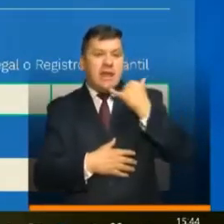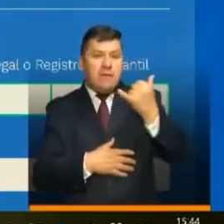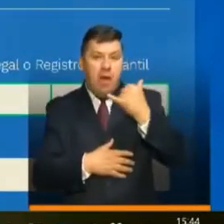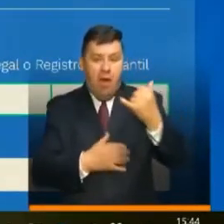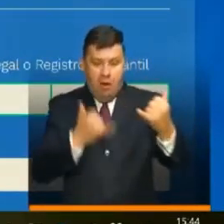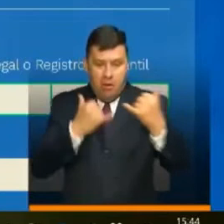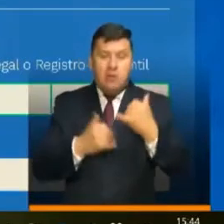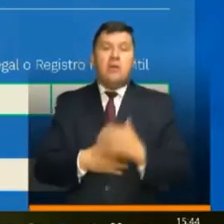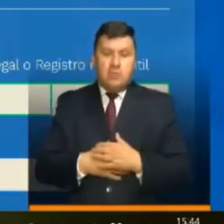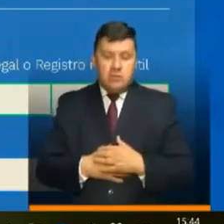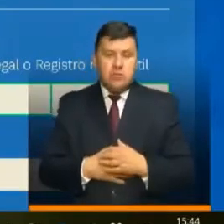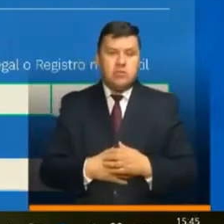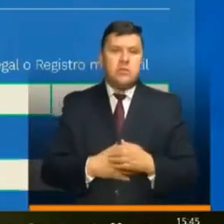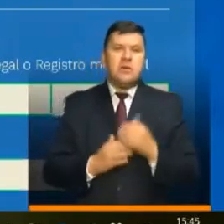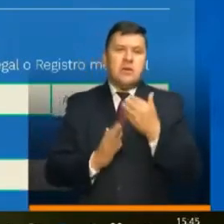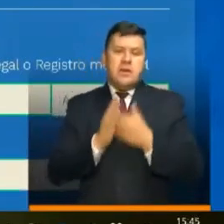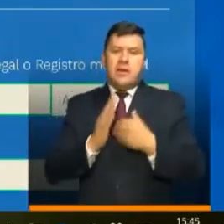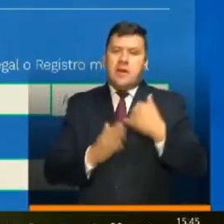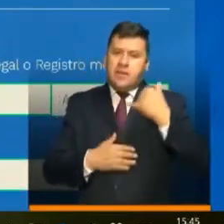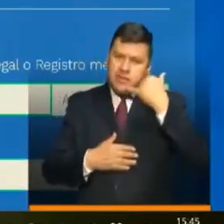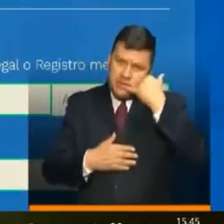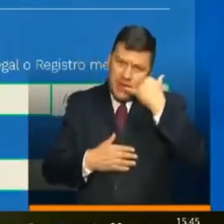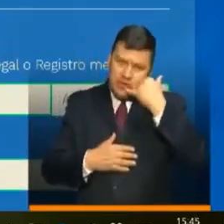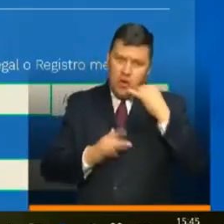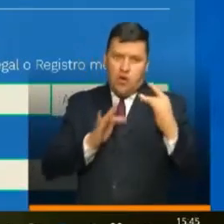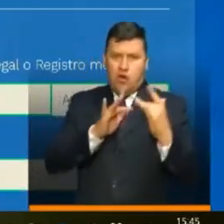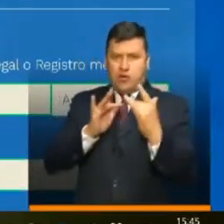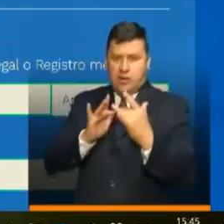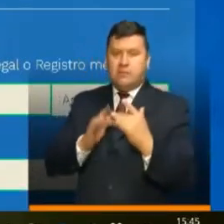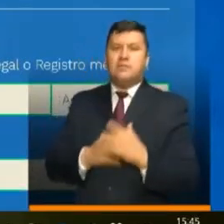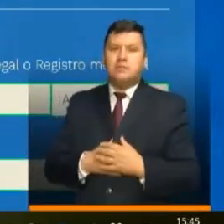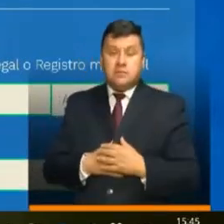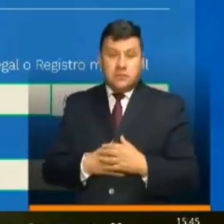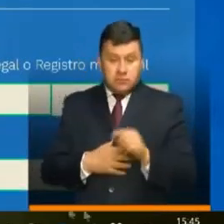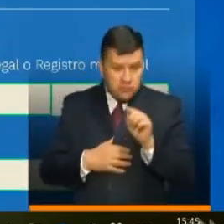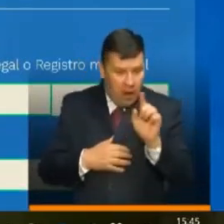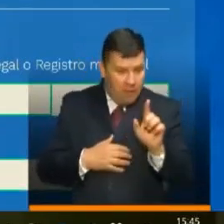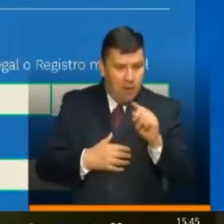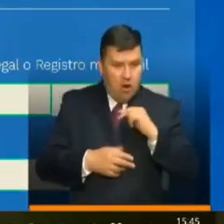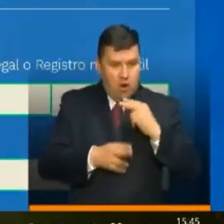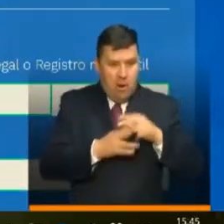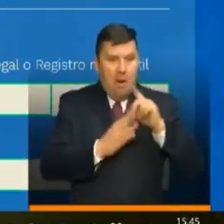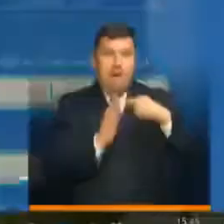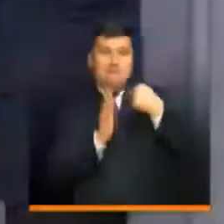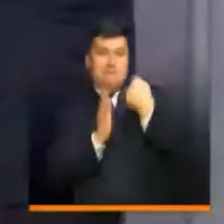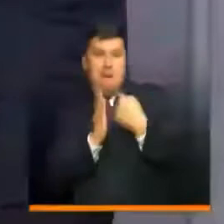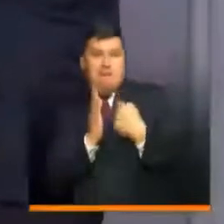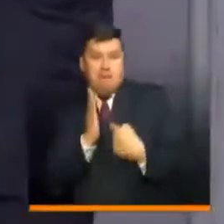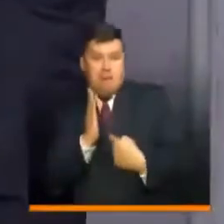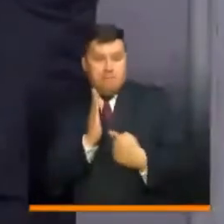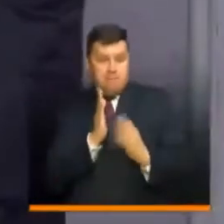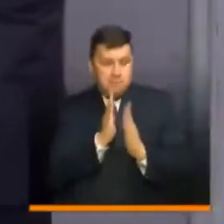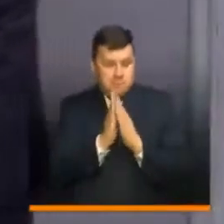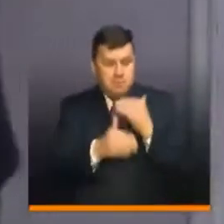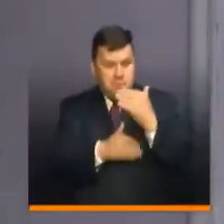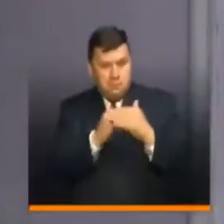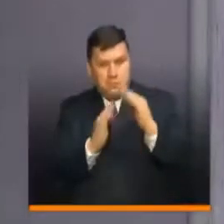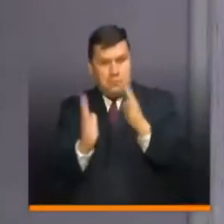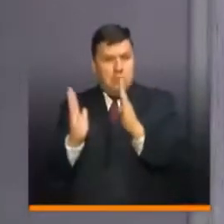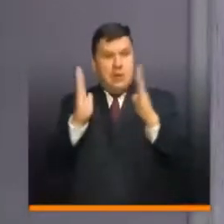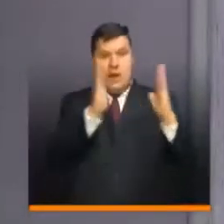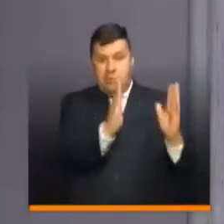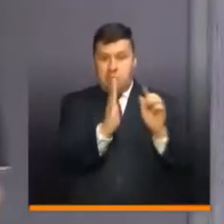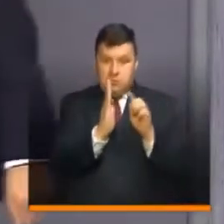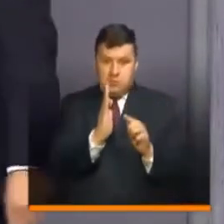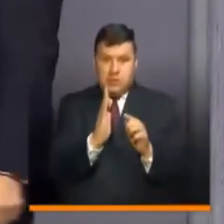junto con el teléfono de contacto una vez tenemos esa información avanzamos al siguiente capítulo